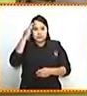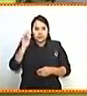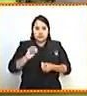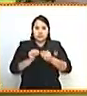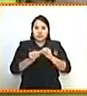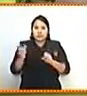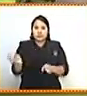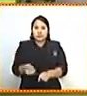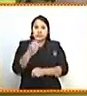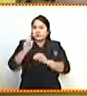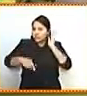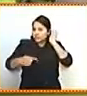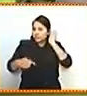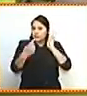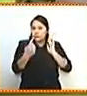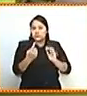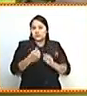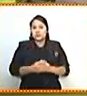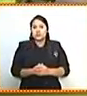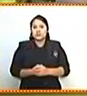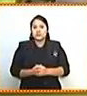1.